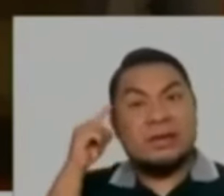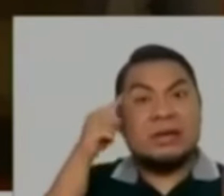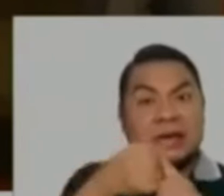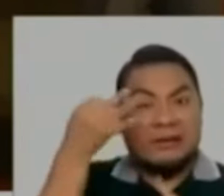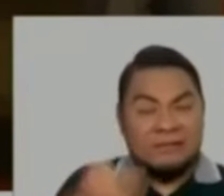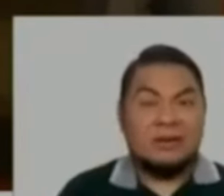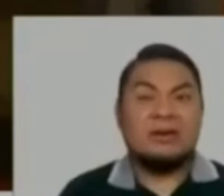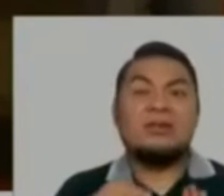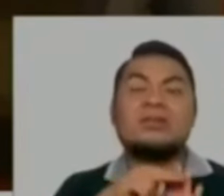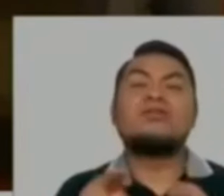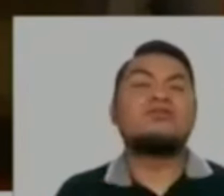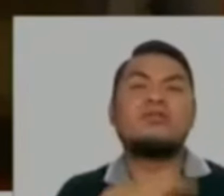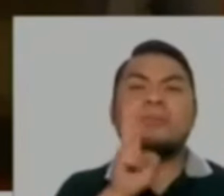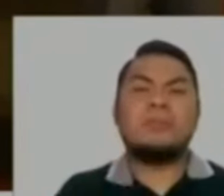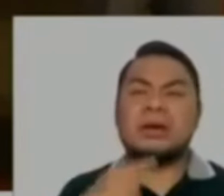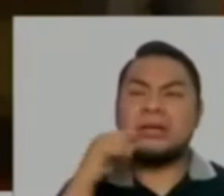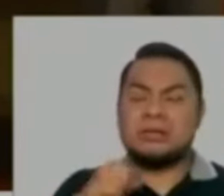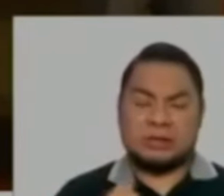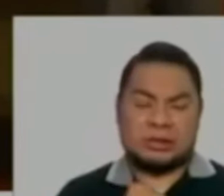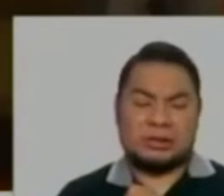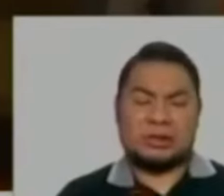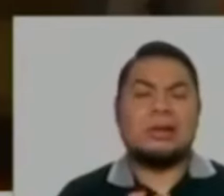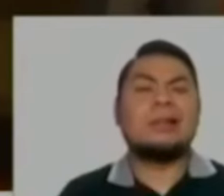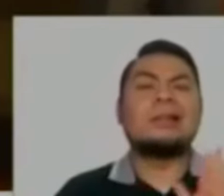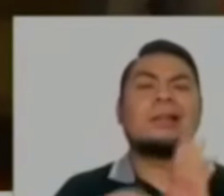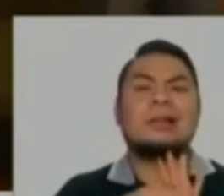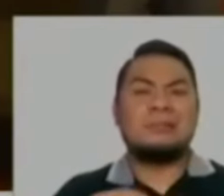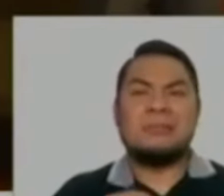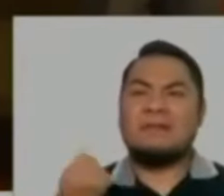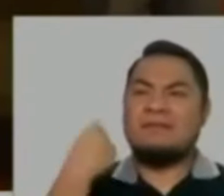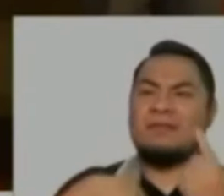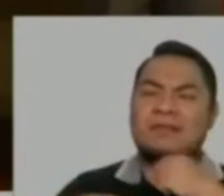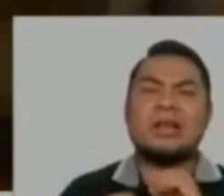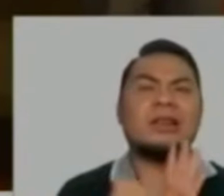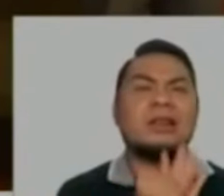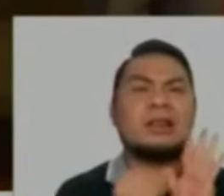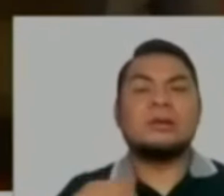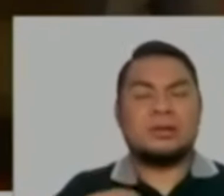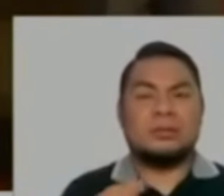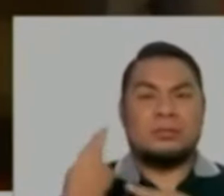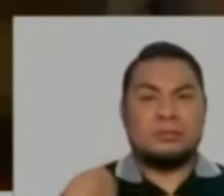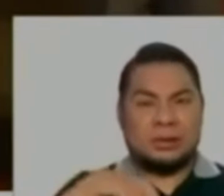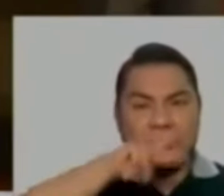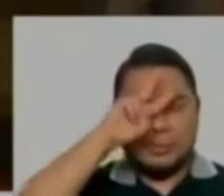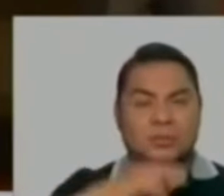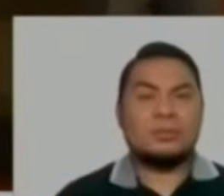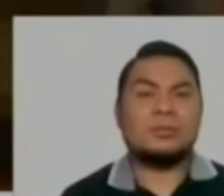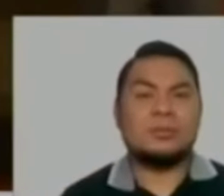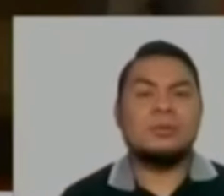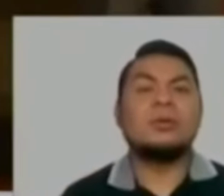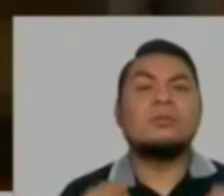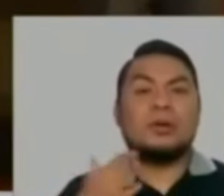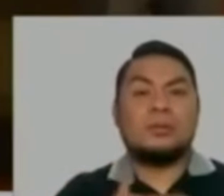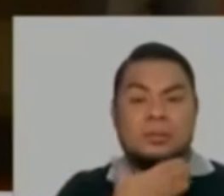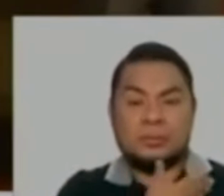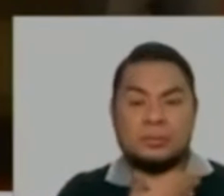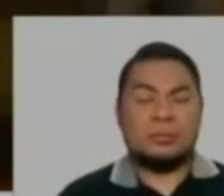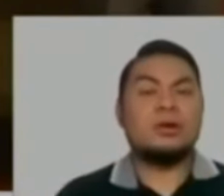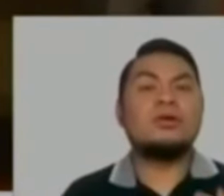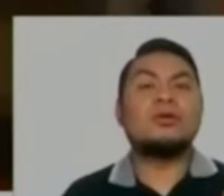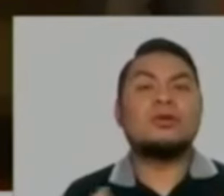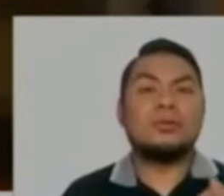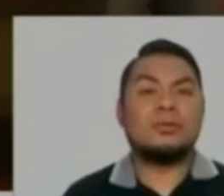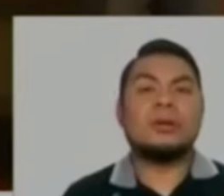y normalizar una imagen negativa mía ante el pueblo peruano. Es así que mi gobierno